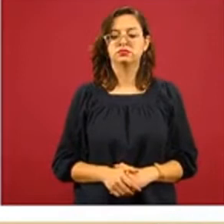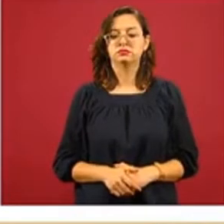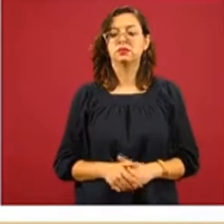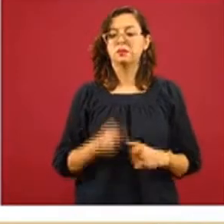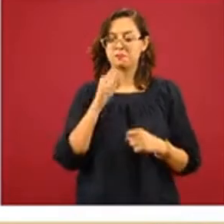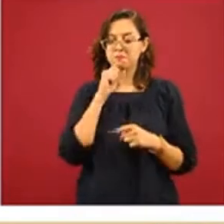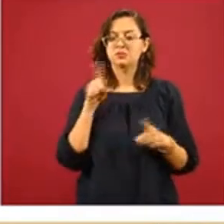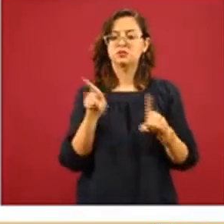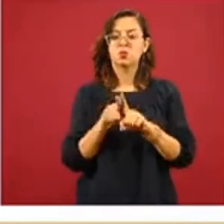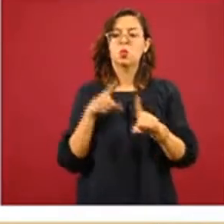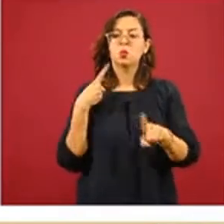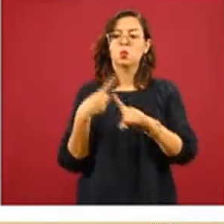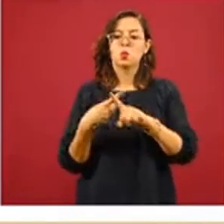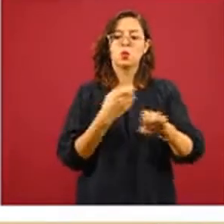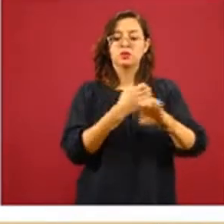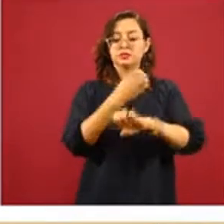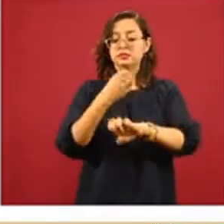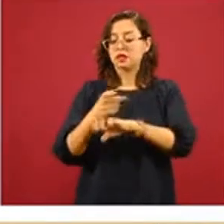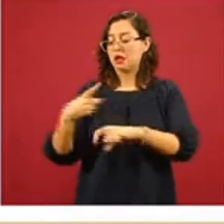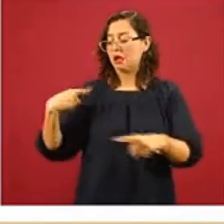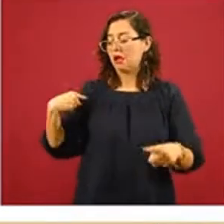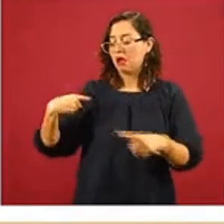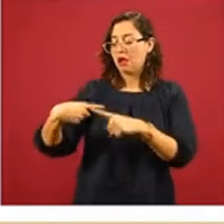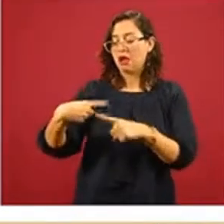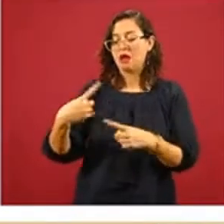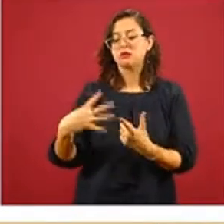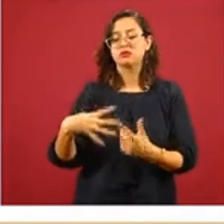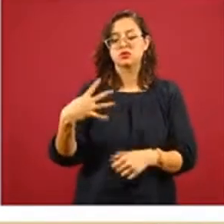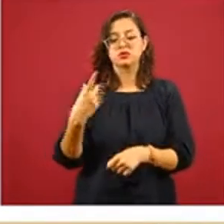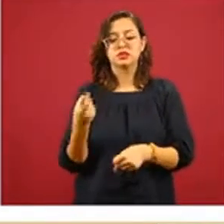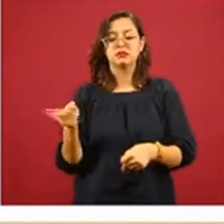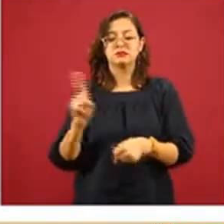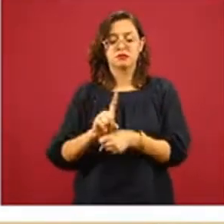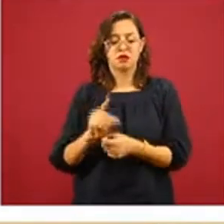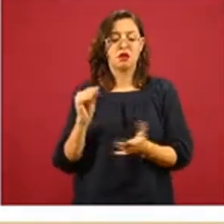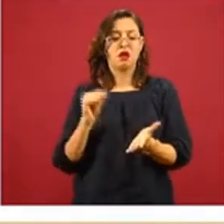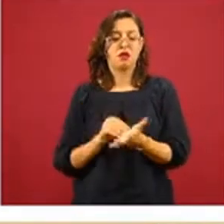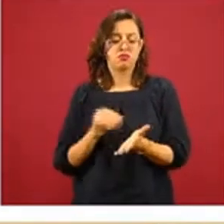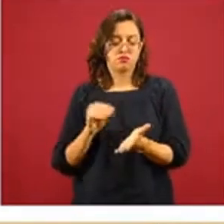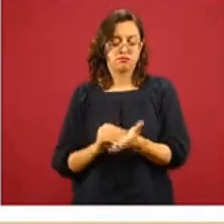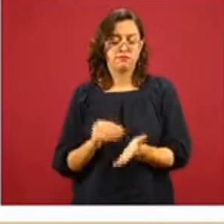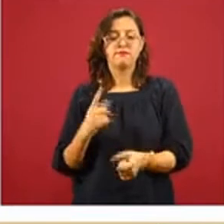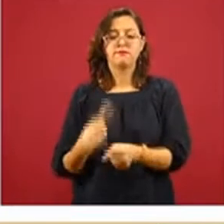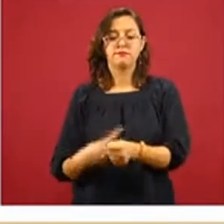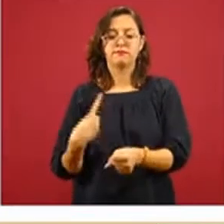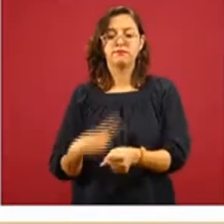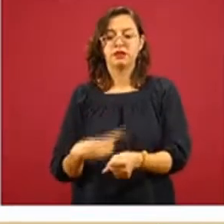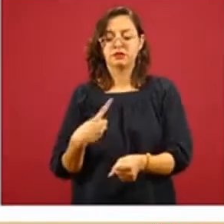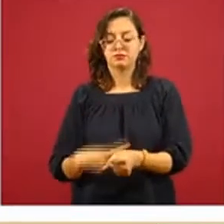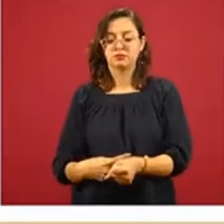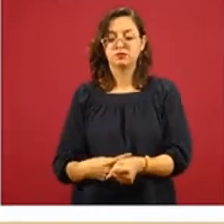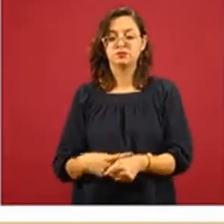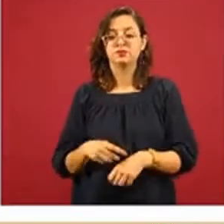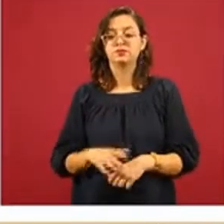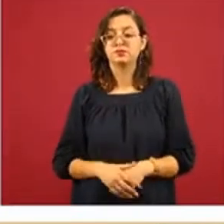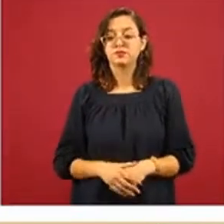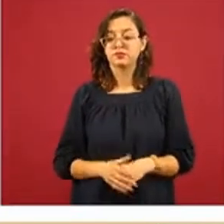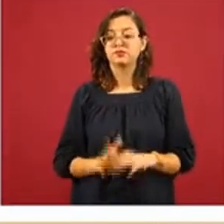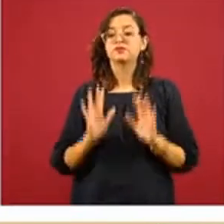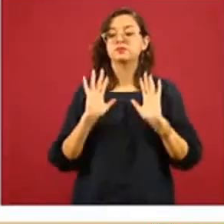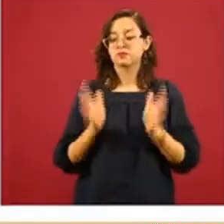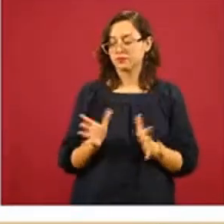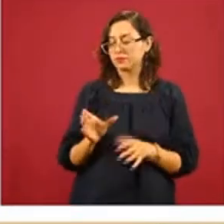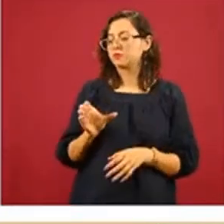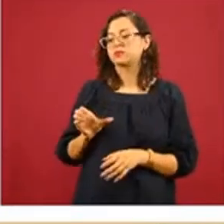también por entidad federativa de los casos que consideramos son los casos activos en México, tanto los que ya están confirmados,